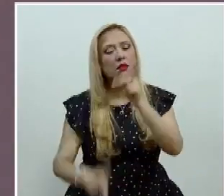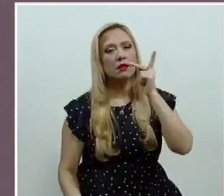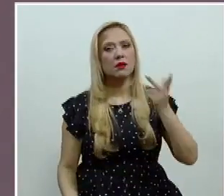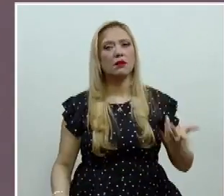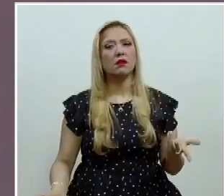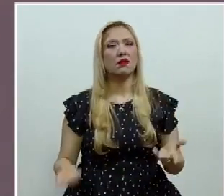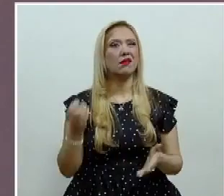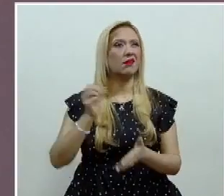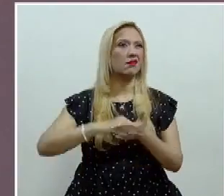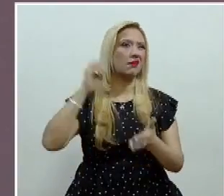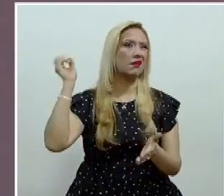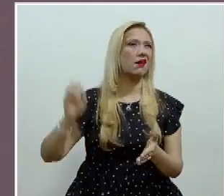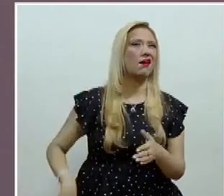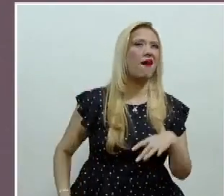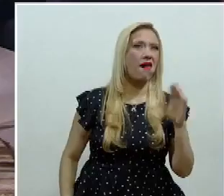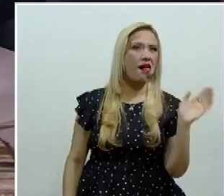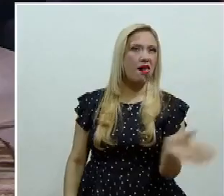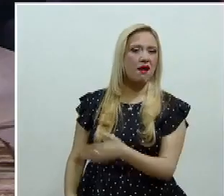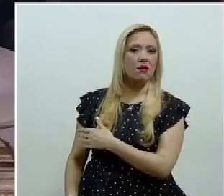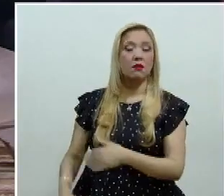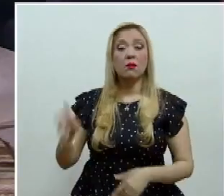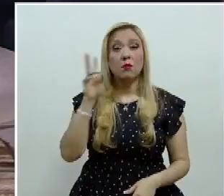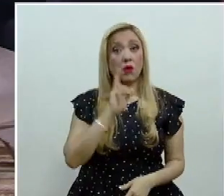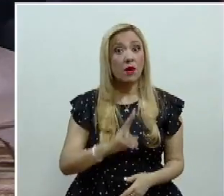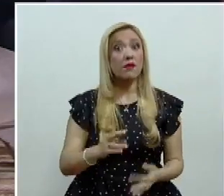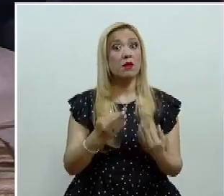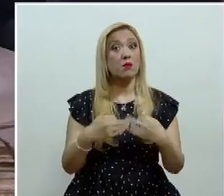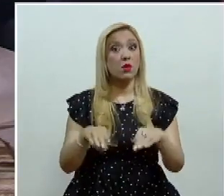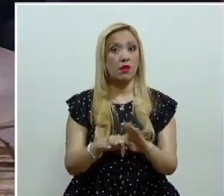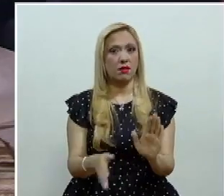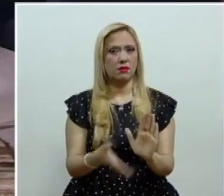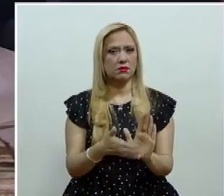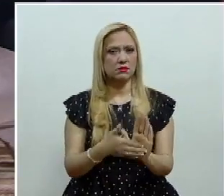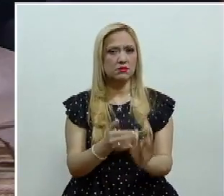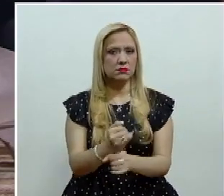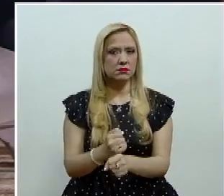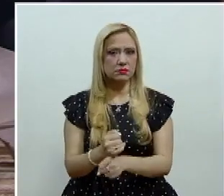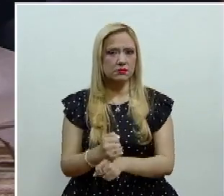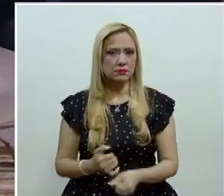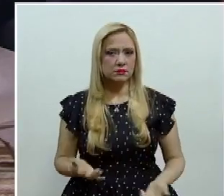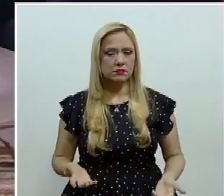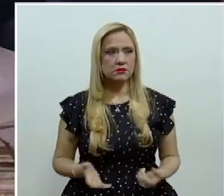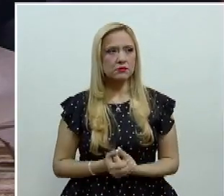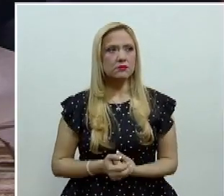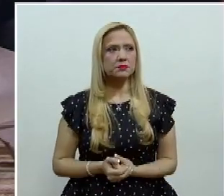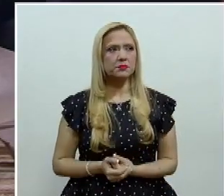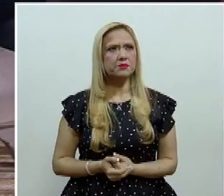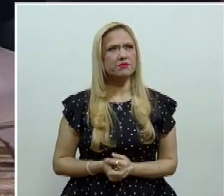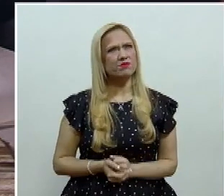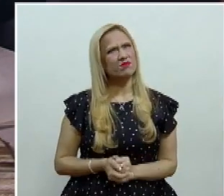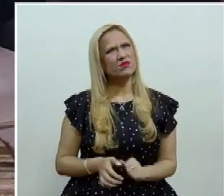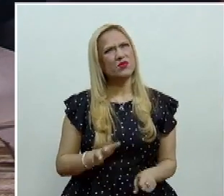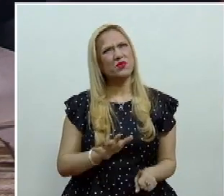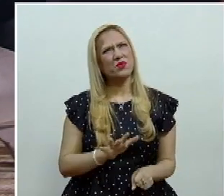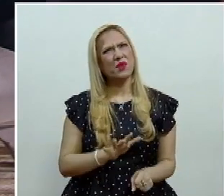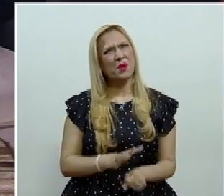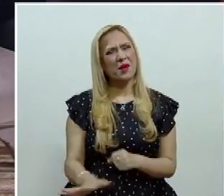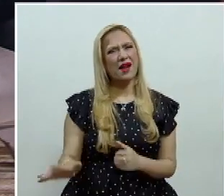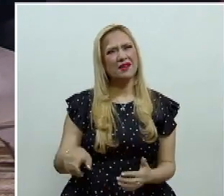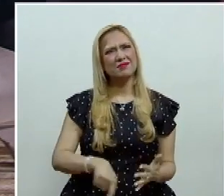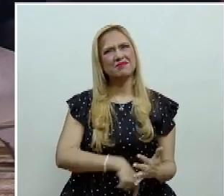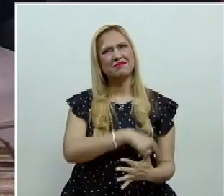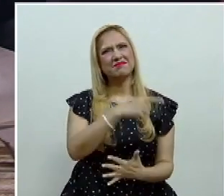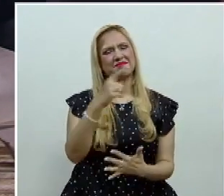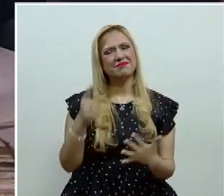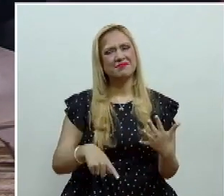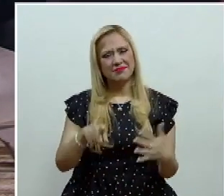se omite realizar ciertas pruebas que son básicas para la investigación. ¿Cuáles serían estos elementos que los